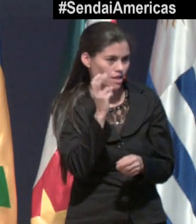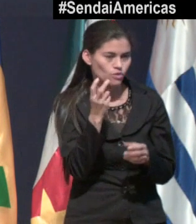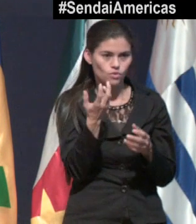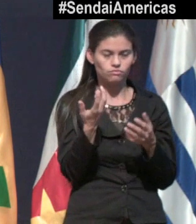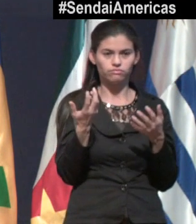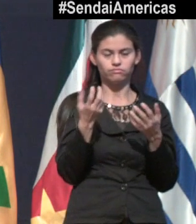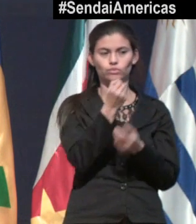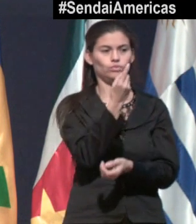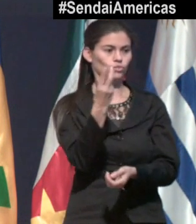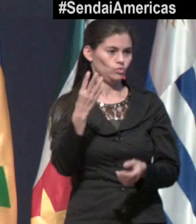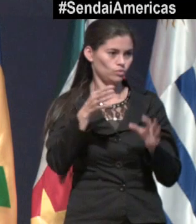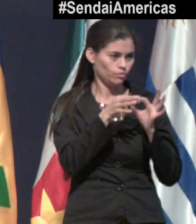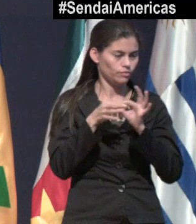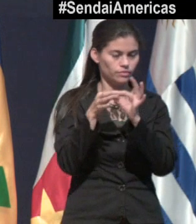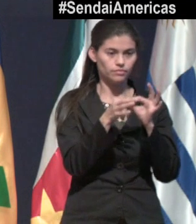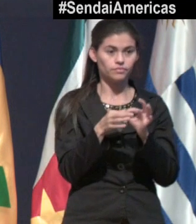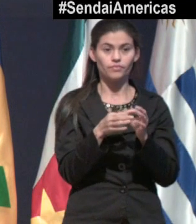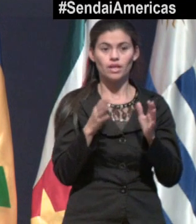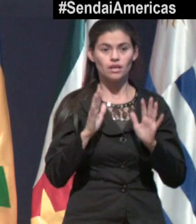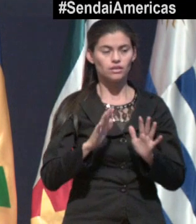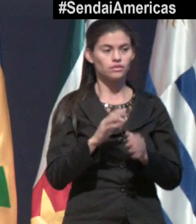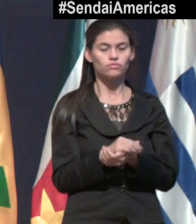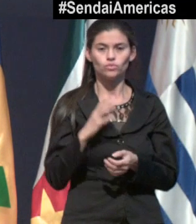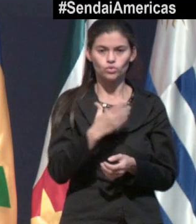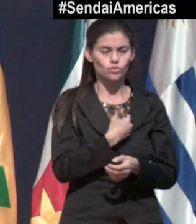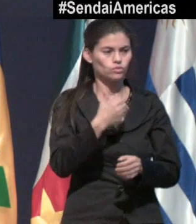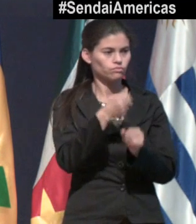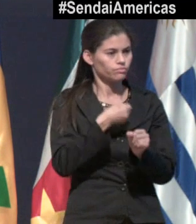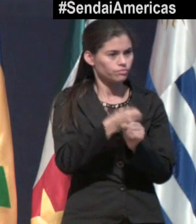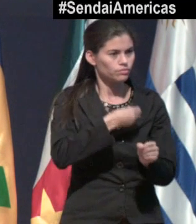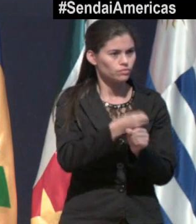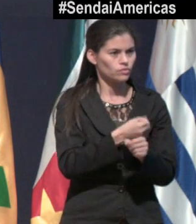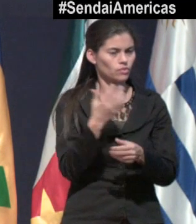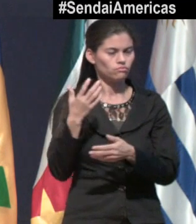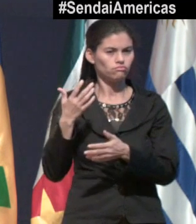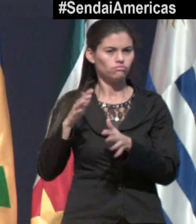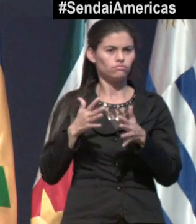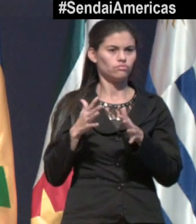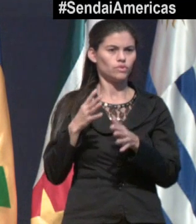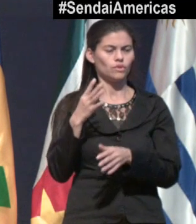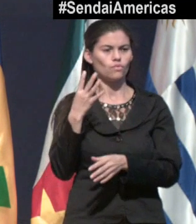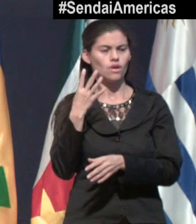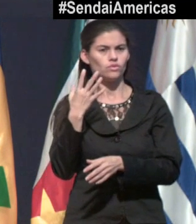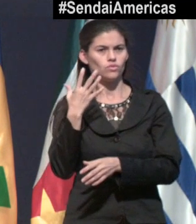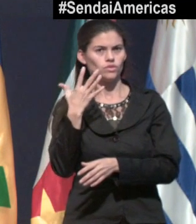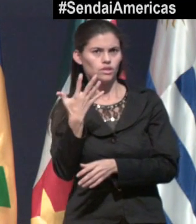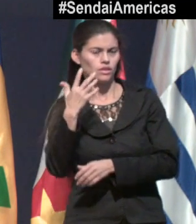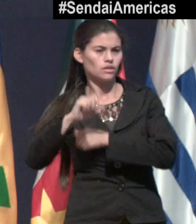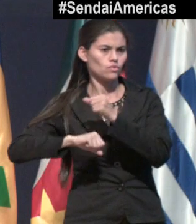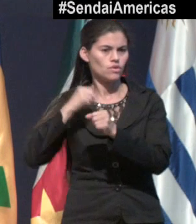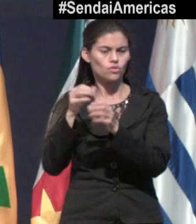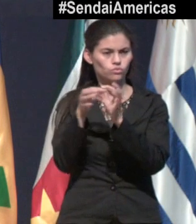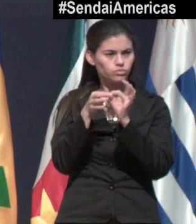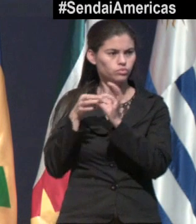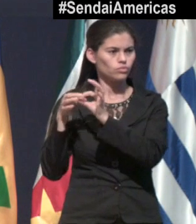cuantitativo. Bueno, hicimos un trabajo en los últimos 4 o 5 años con un